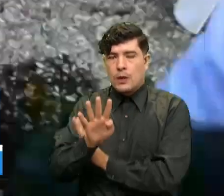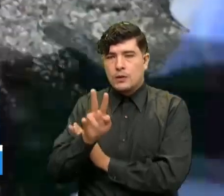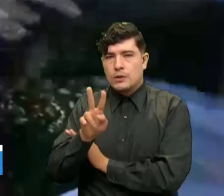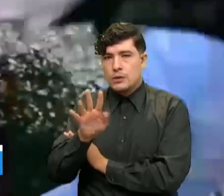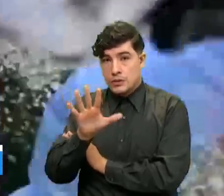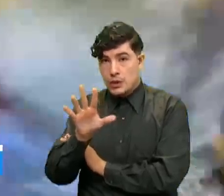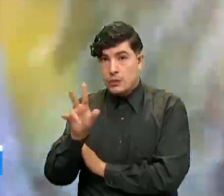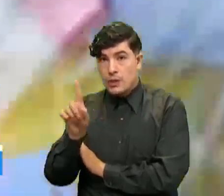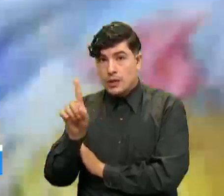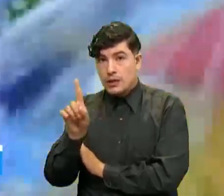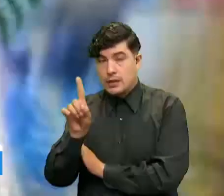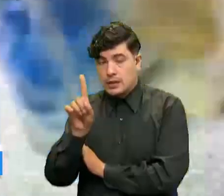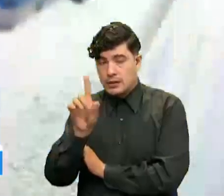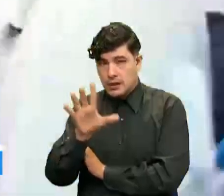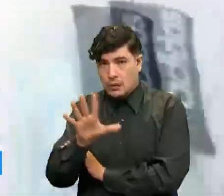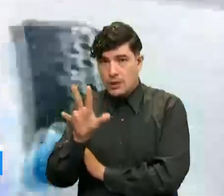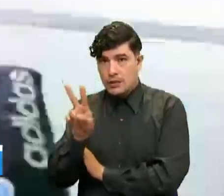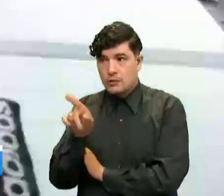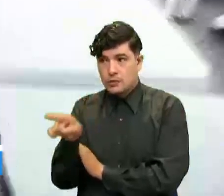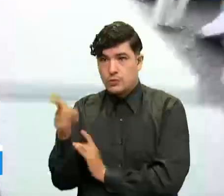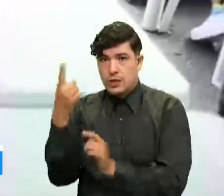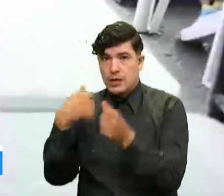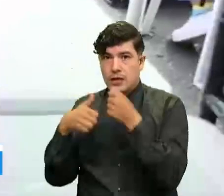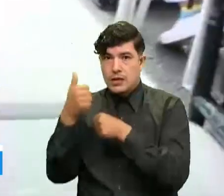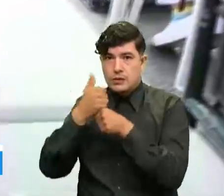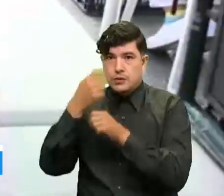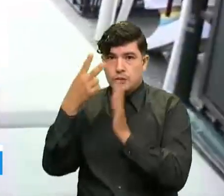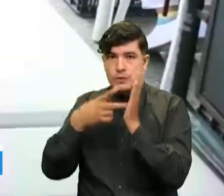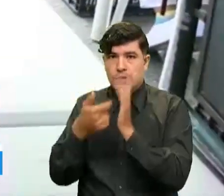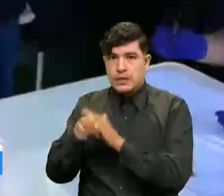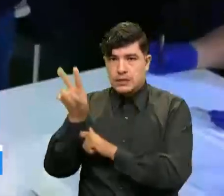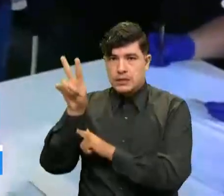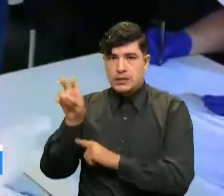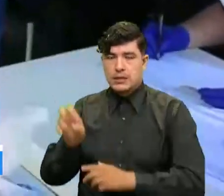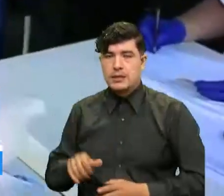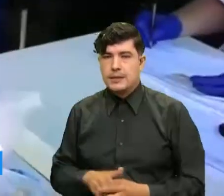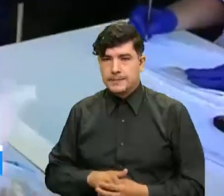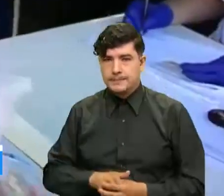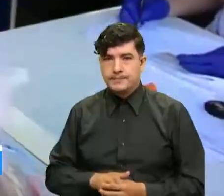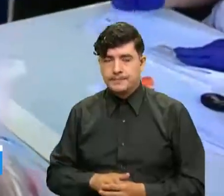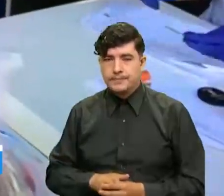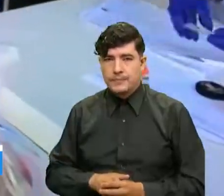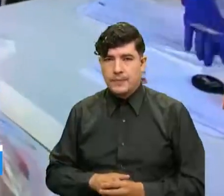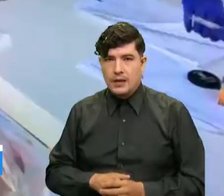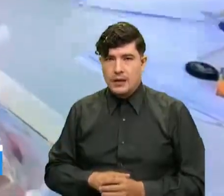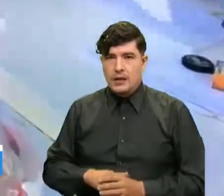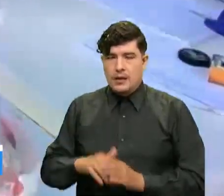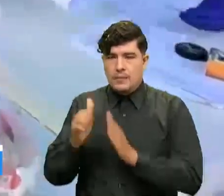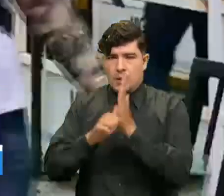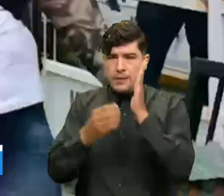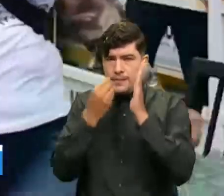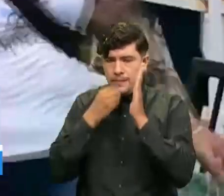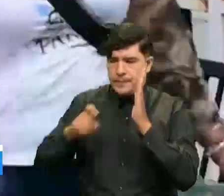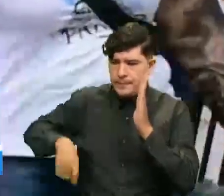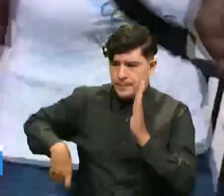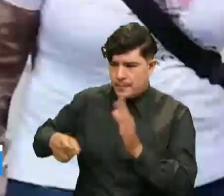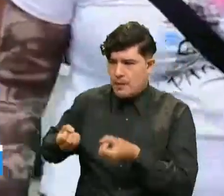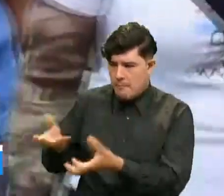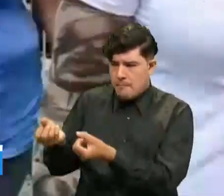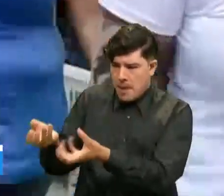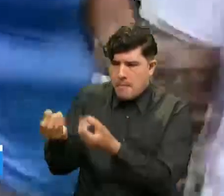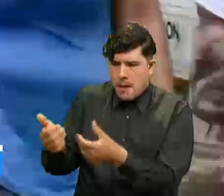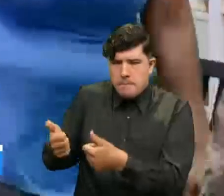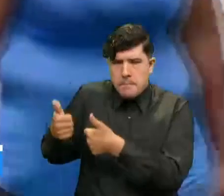2017. Y aunque el complemento nutricional se viene entregando de manera efectiva, las autoridades determinaron que en esta ocasión se aplazará para